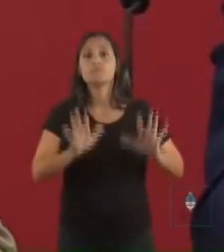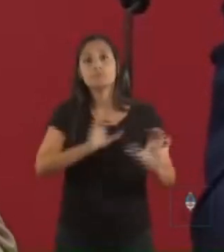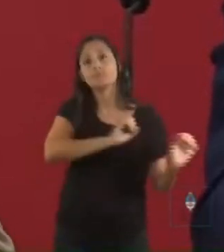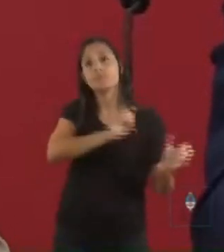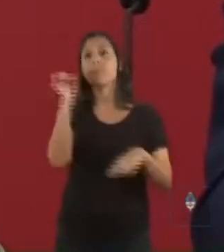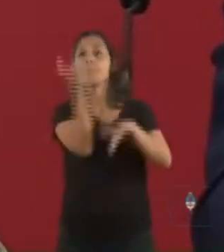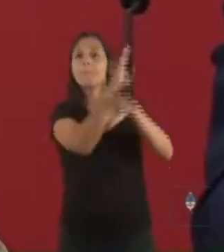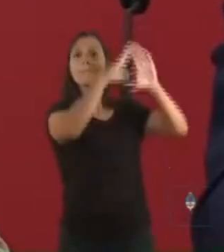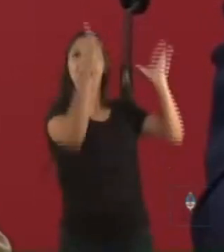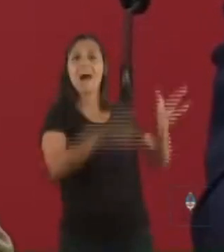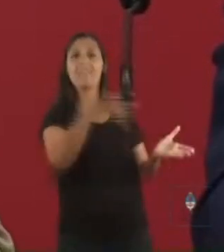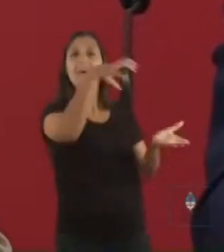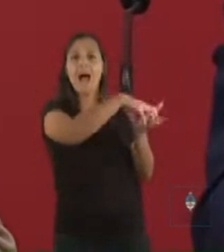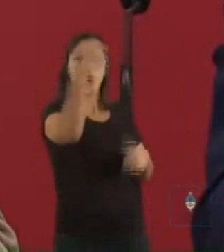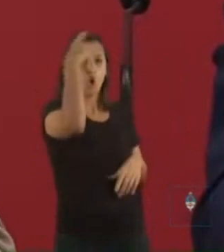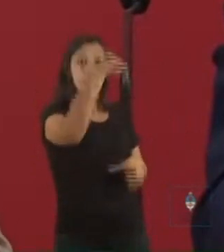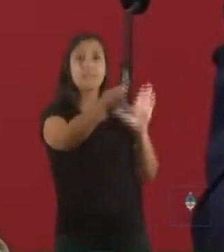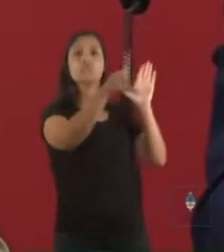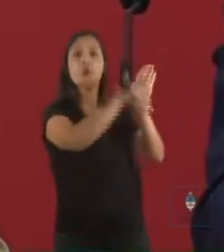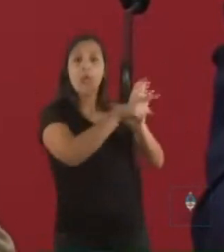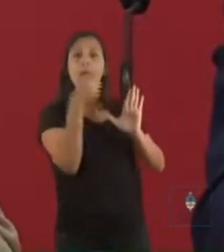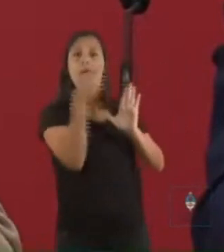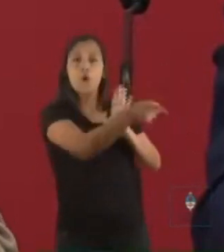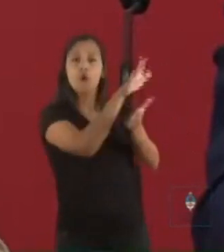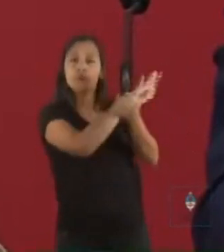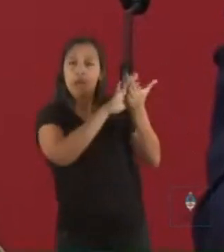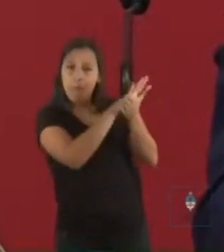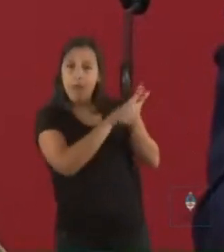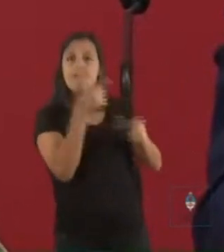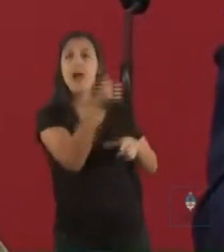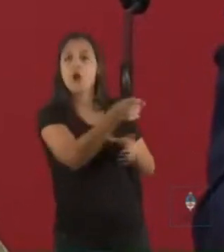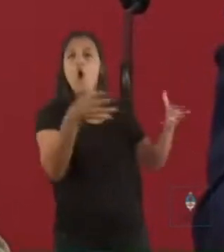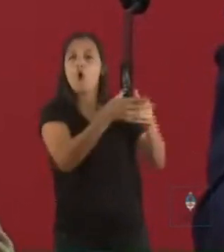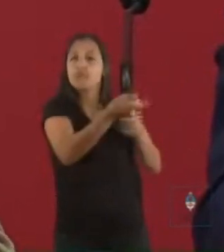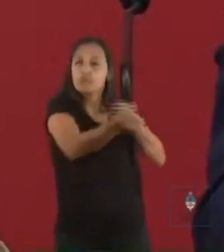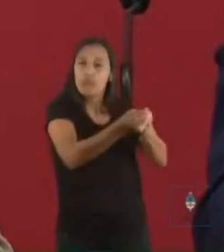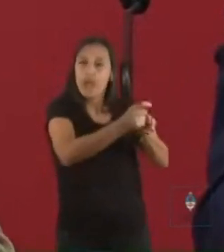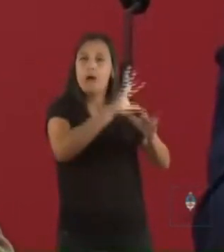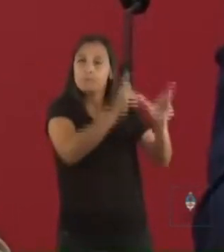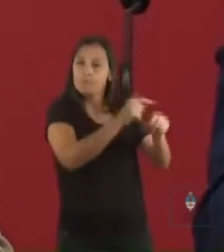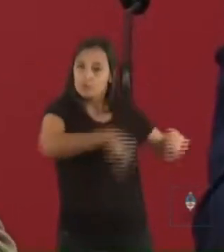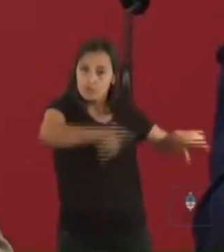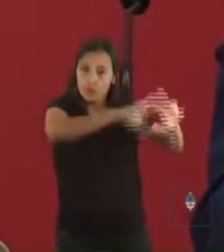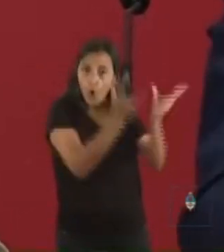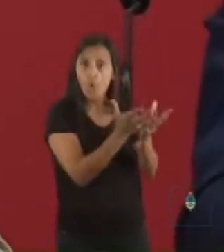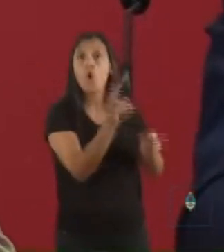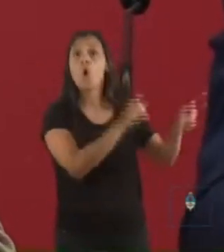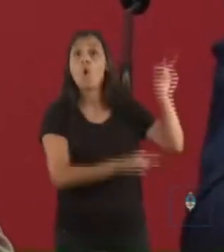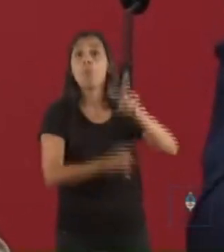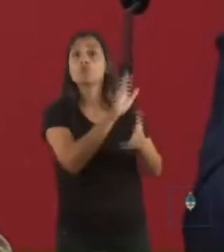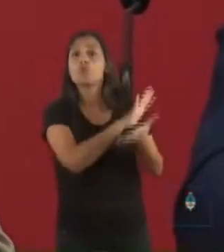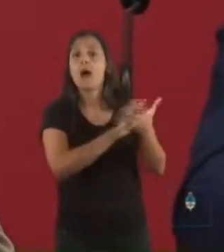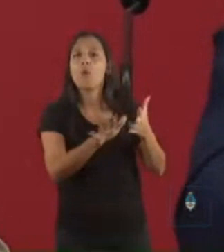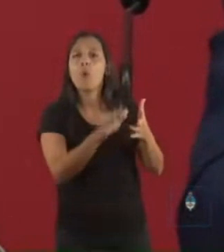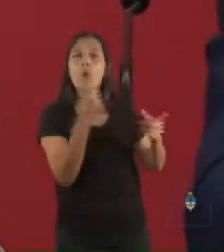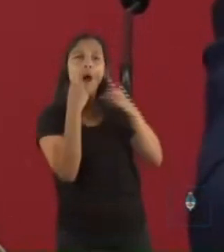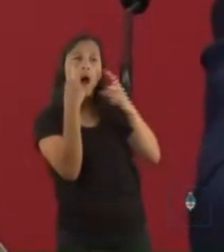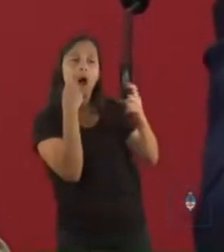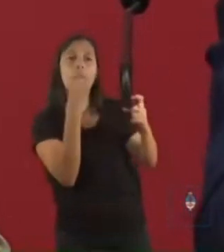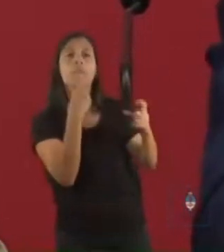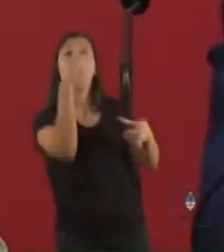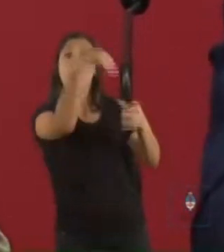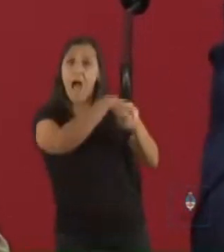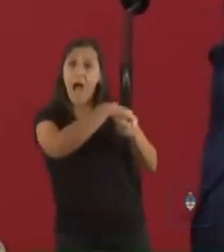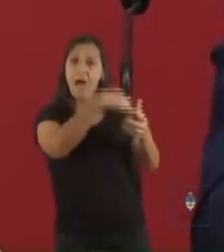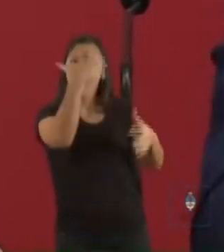congreso de la nación la ley antimafia o antibanda que tipifica una modalidad de persecución penal sobre